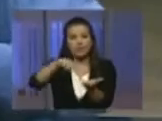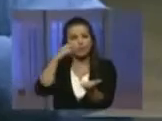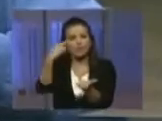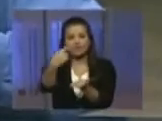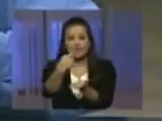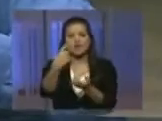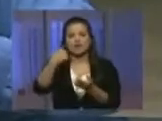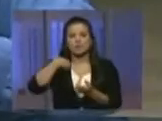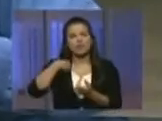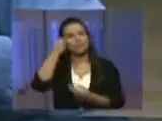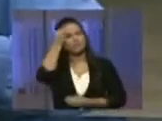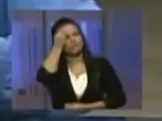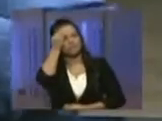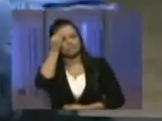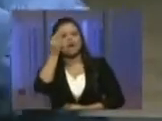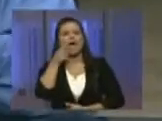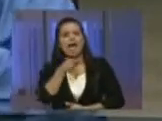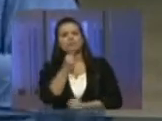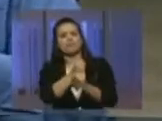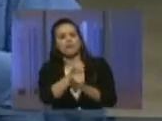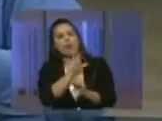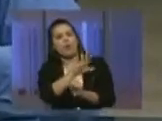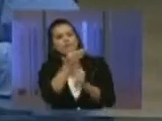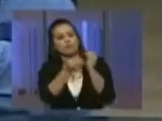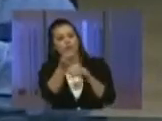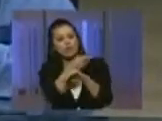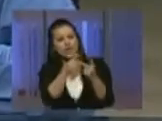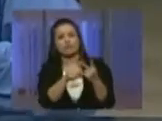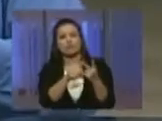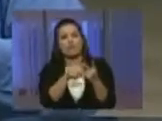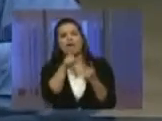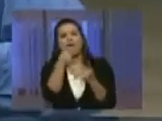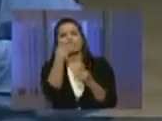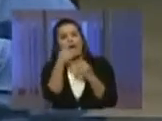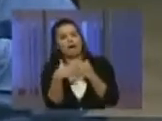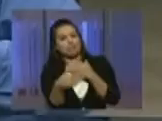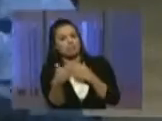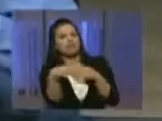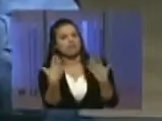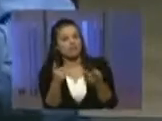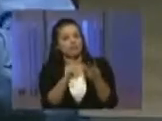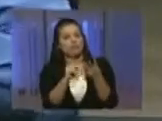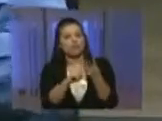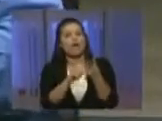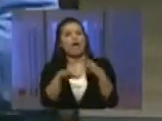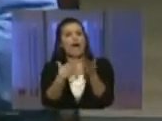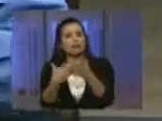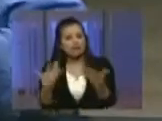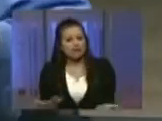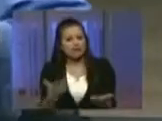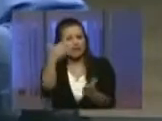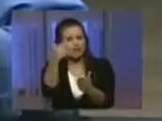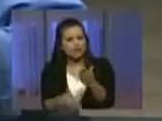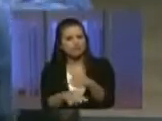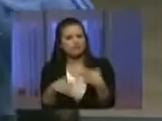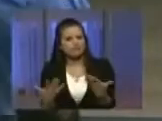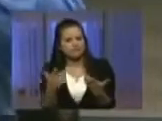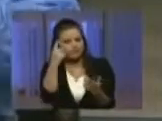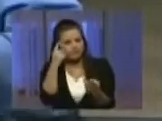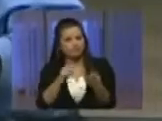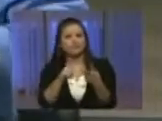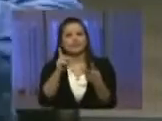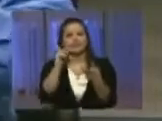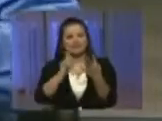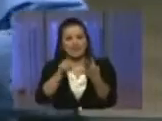hacemos cómo lo hacemos qué nos falta por hacer hasta dónde se Está avanzando Cómo la revolución no se ha detenido en